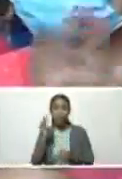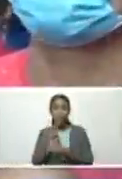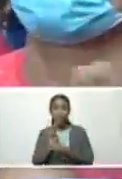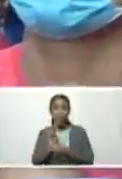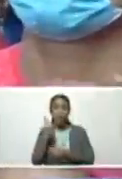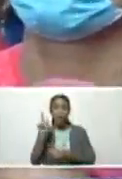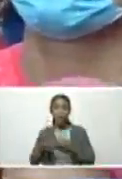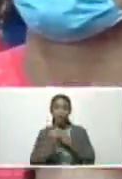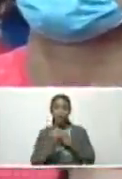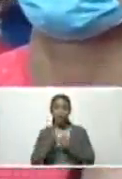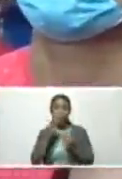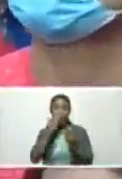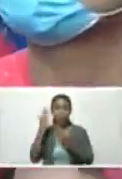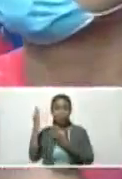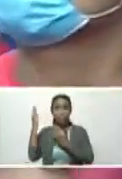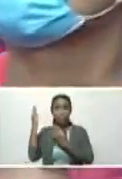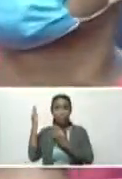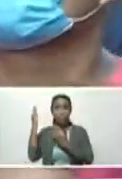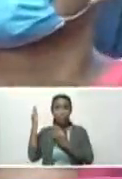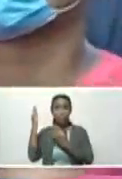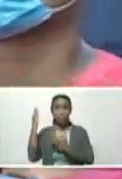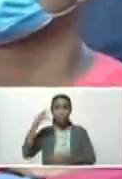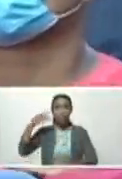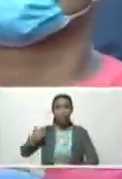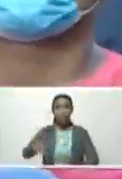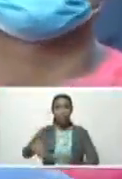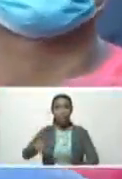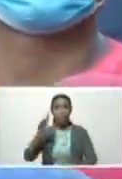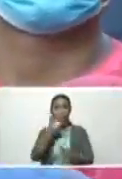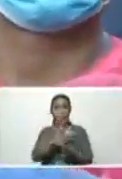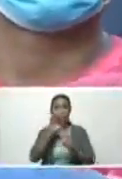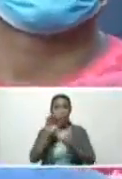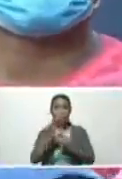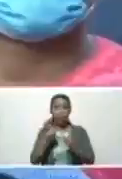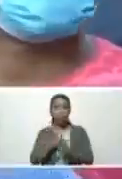Vega. Los derechos a la cultura,